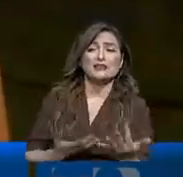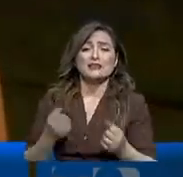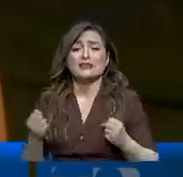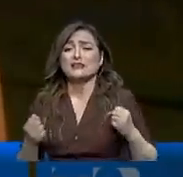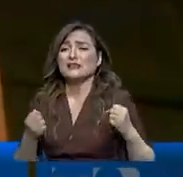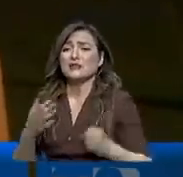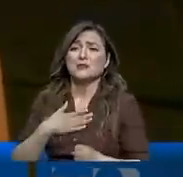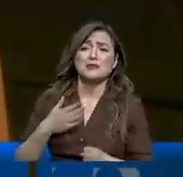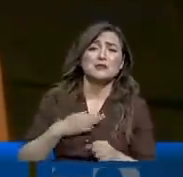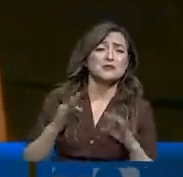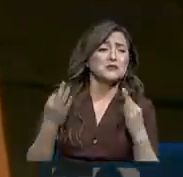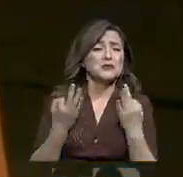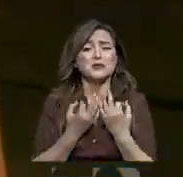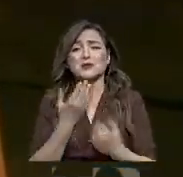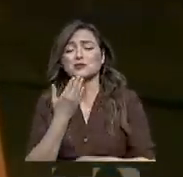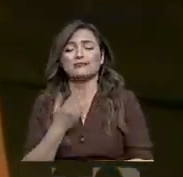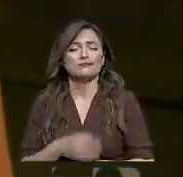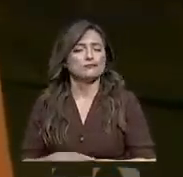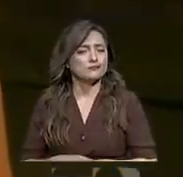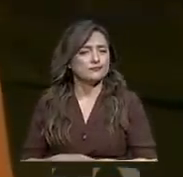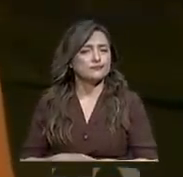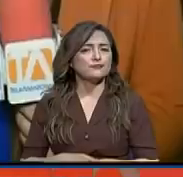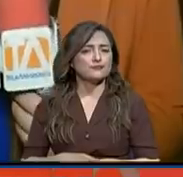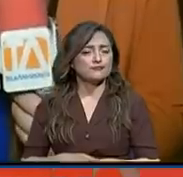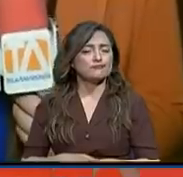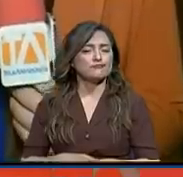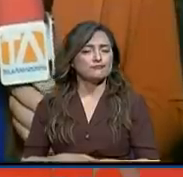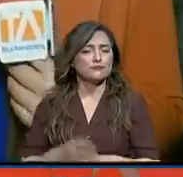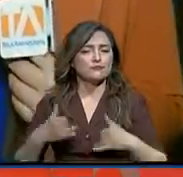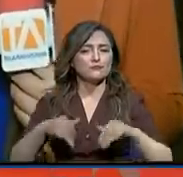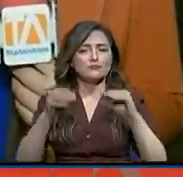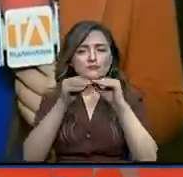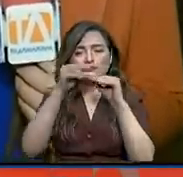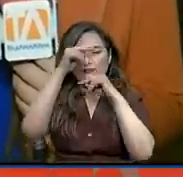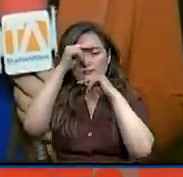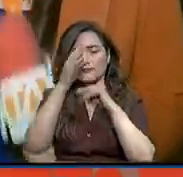conocer cómo se encuentran los privados de libertad continúan ustedes mis estudios con más noticias muy buenas noches